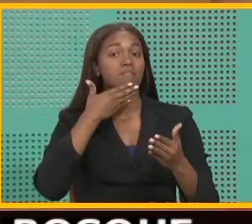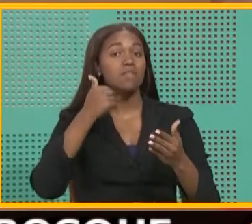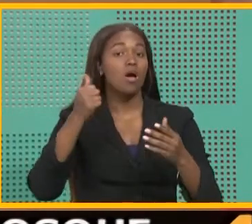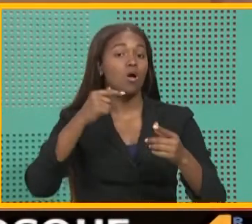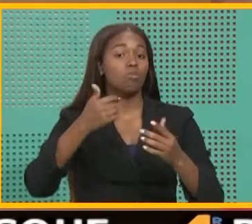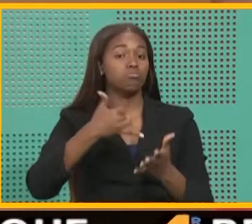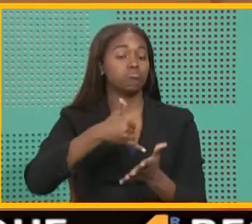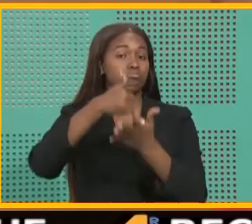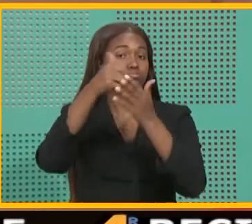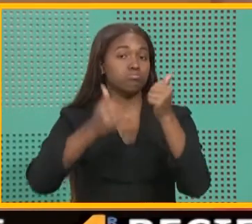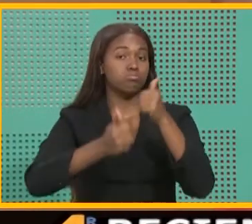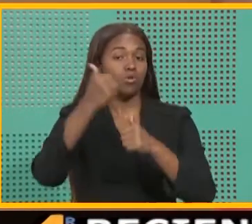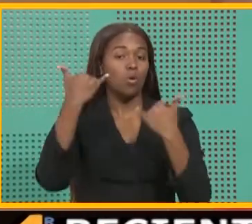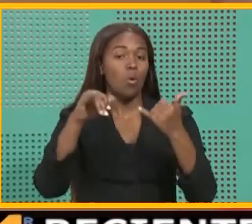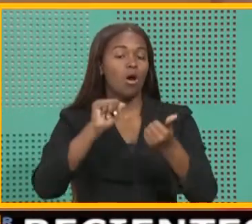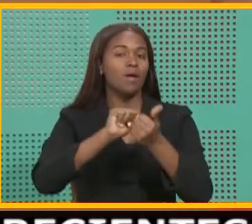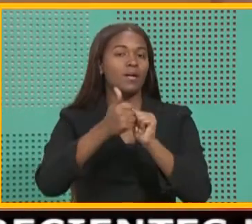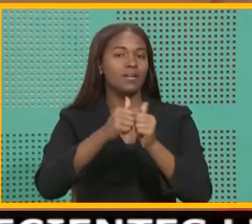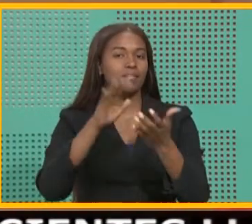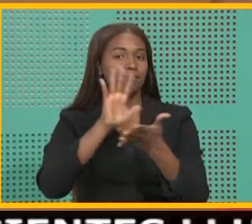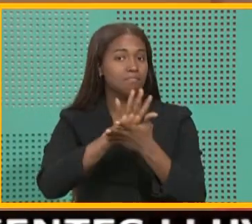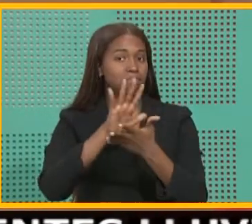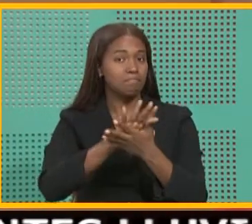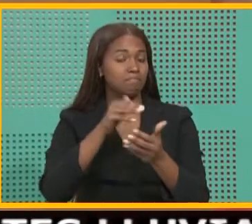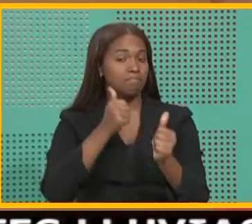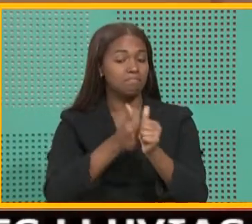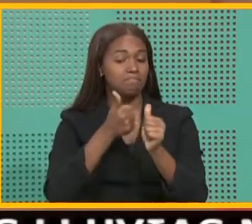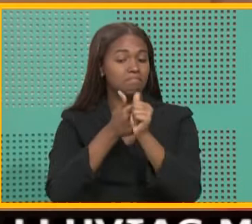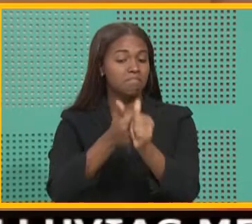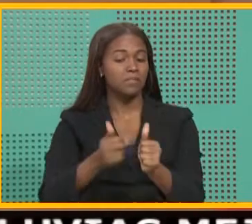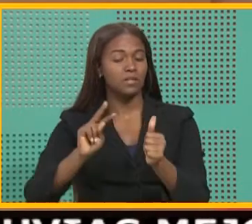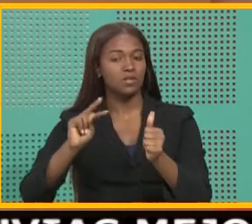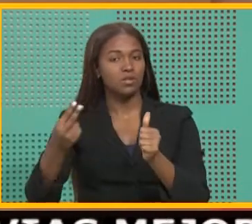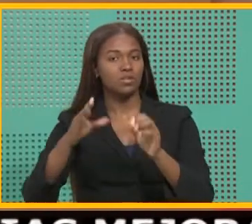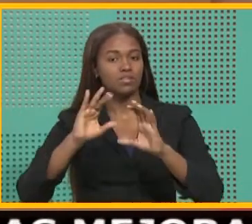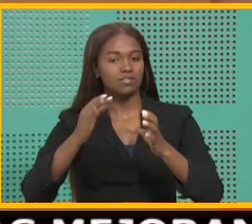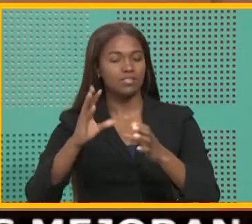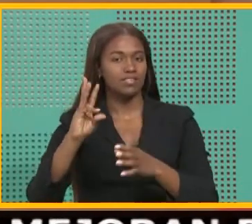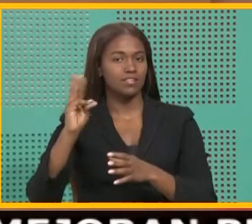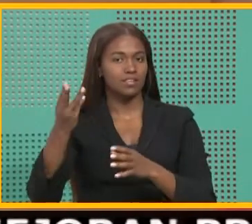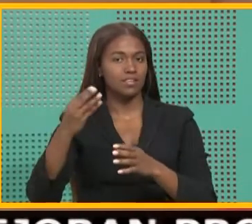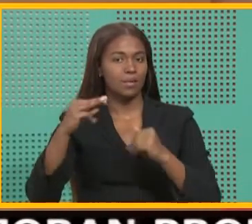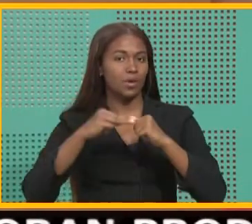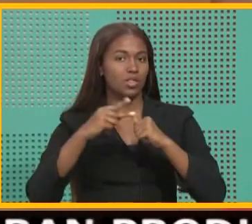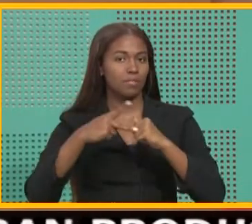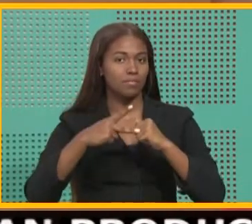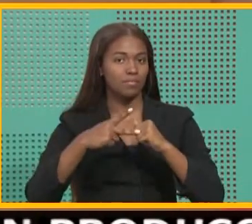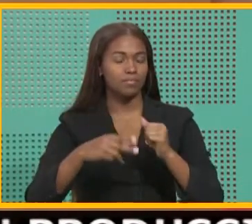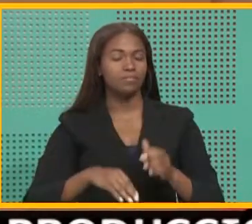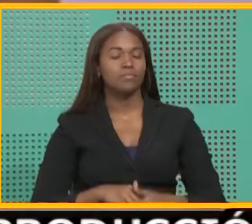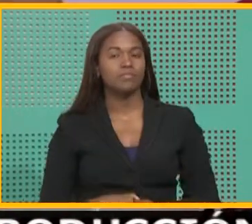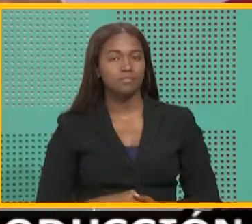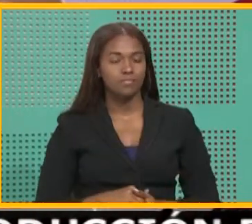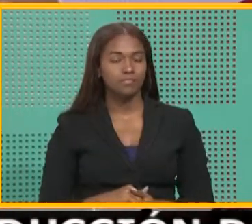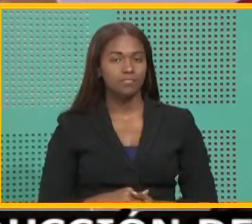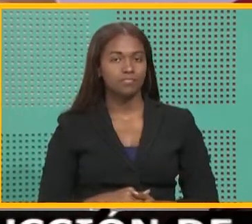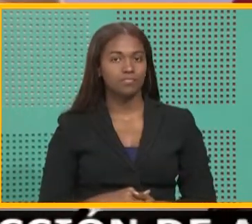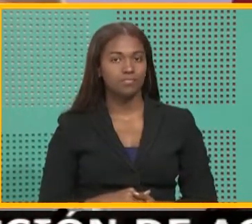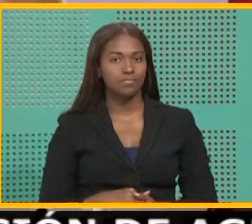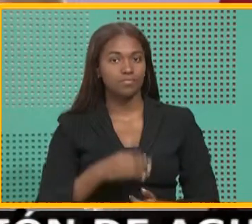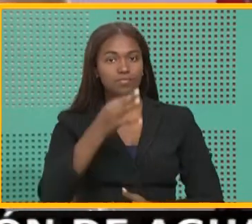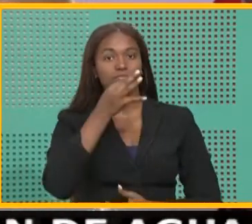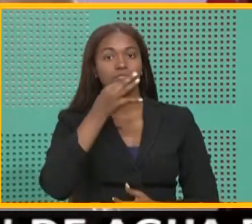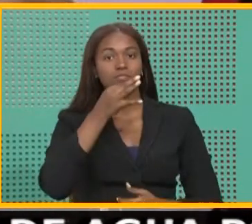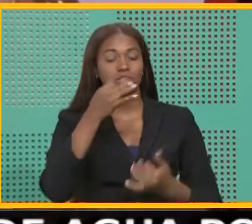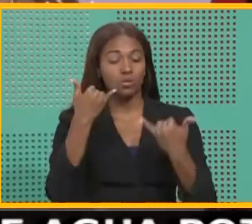triunfos dorados en los Juegos Deportivos Escolares, seguido de la sexta zona y sede, Monte Plata. Los próximos